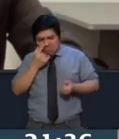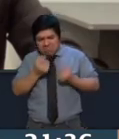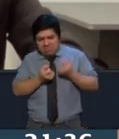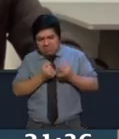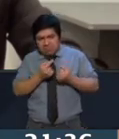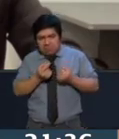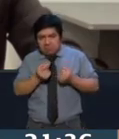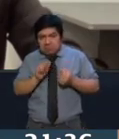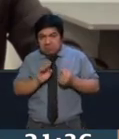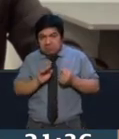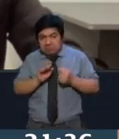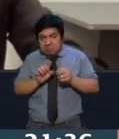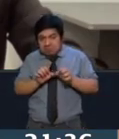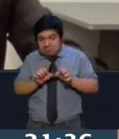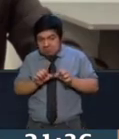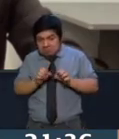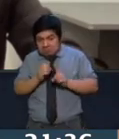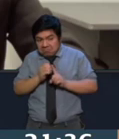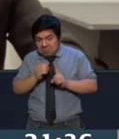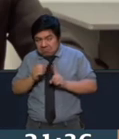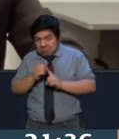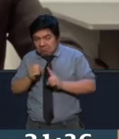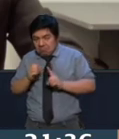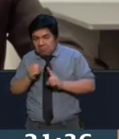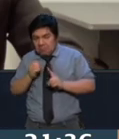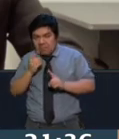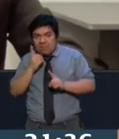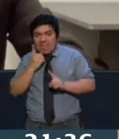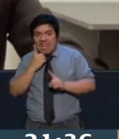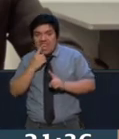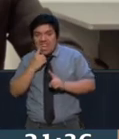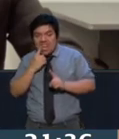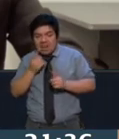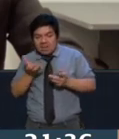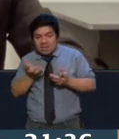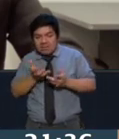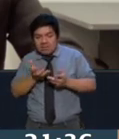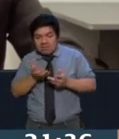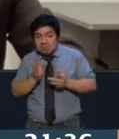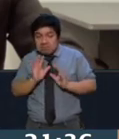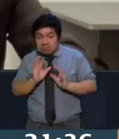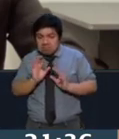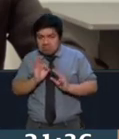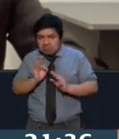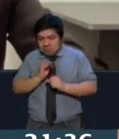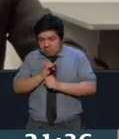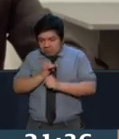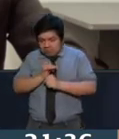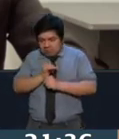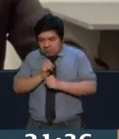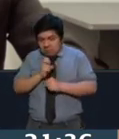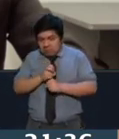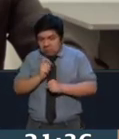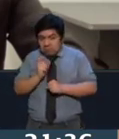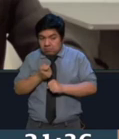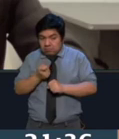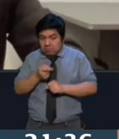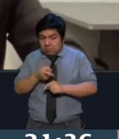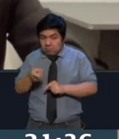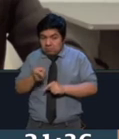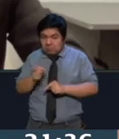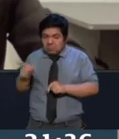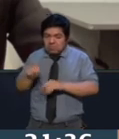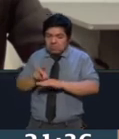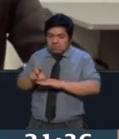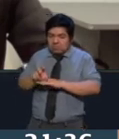se estaban organizando o orquestando de manera deliberada. Y vale la pena investigar también esa